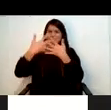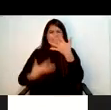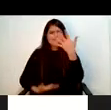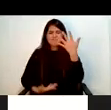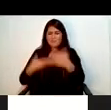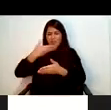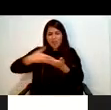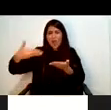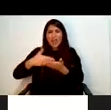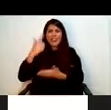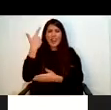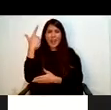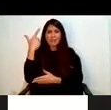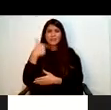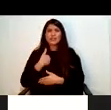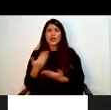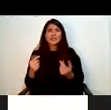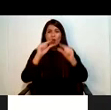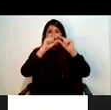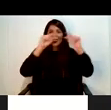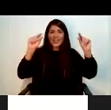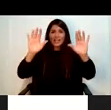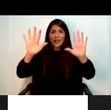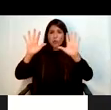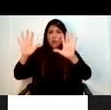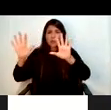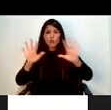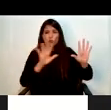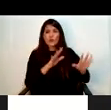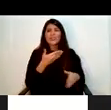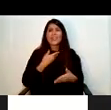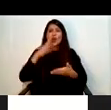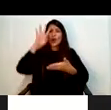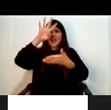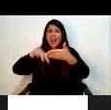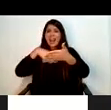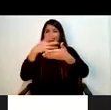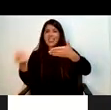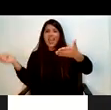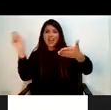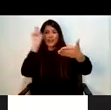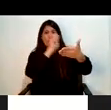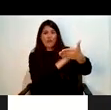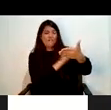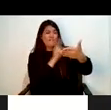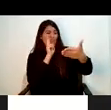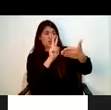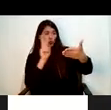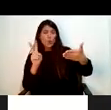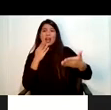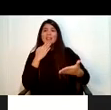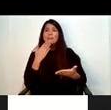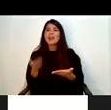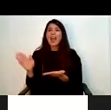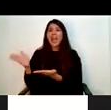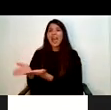que destacar todo con distintos colores. Tengo mi calendario visual escrito, así como también mi agenda